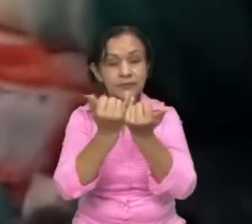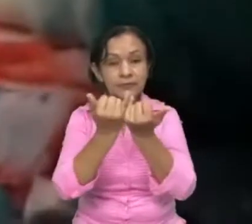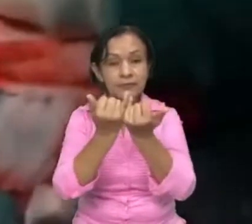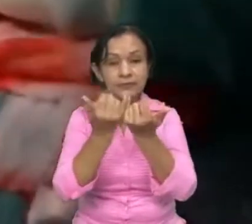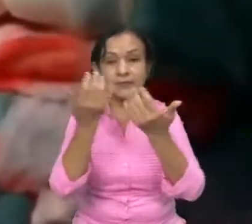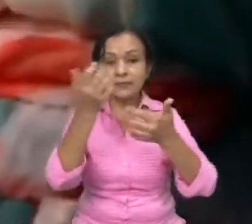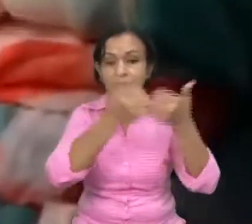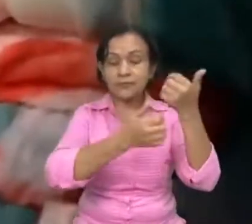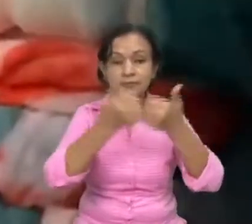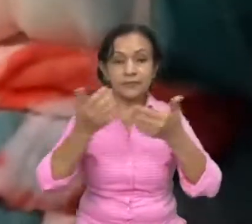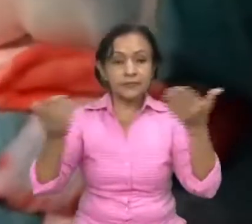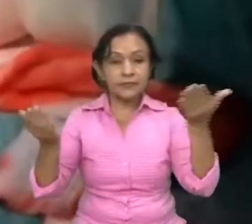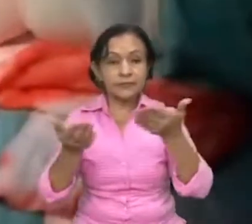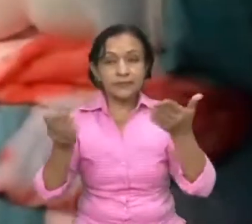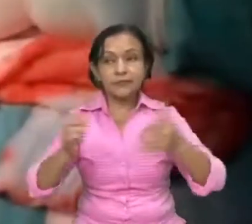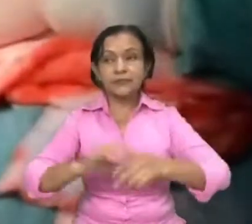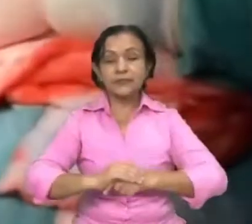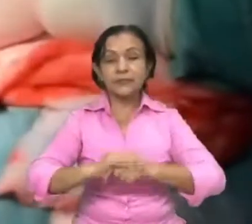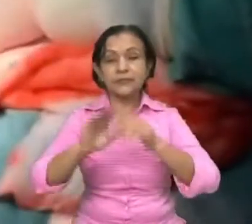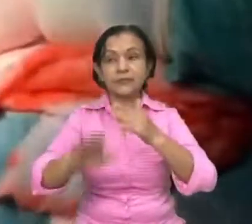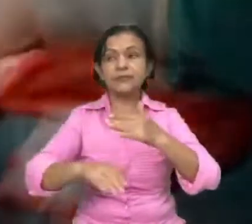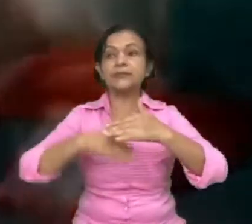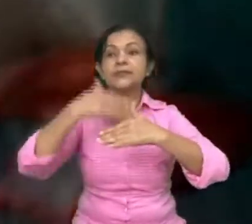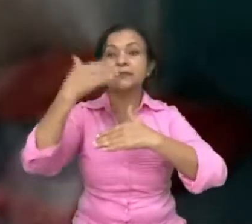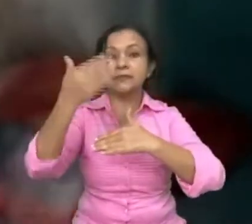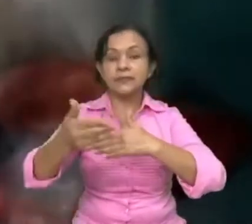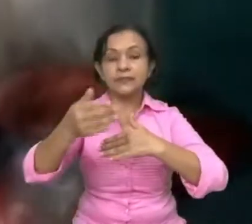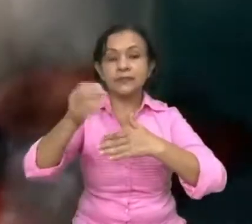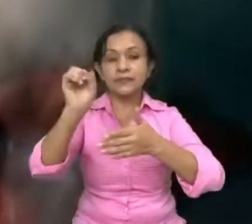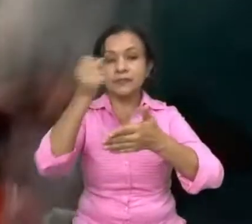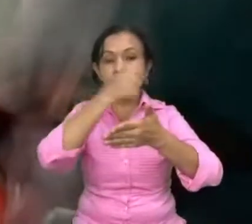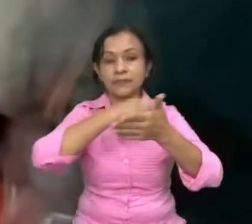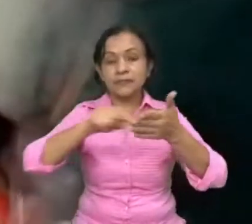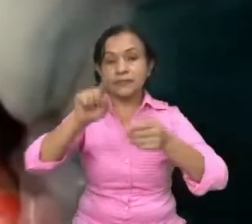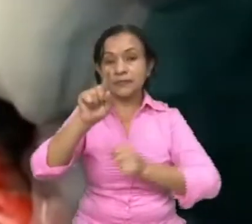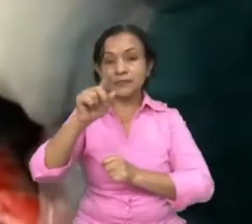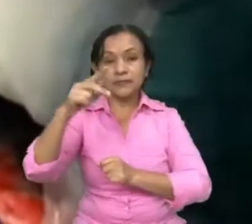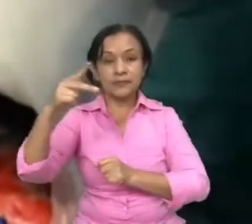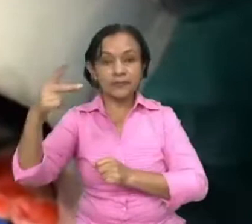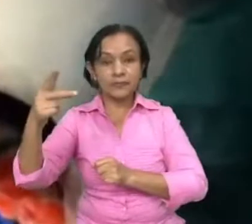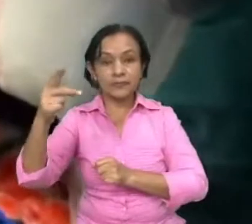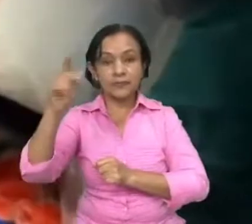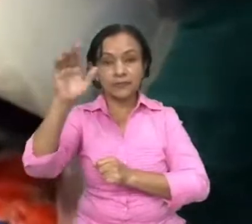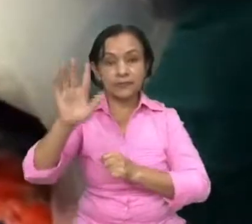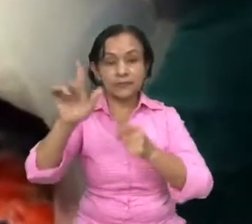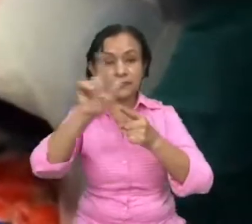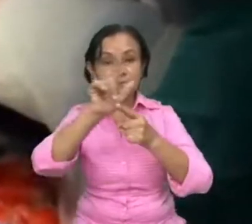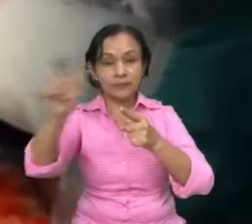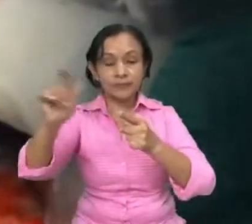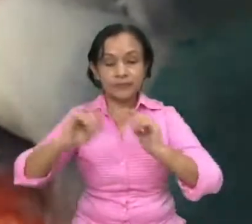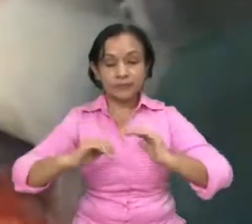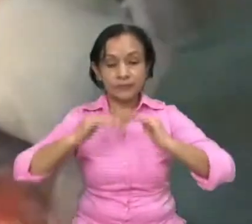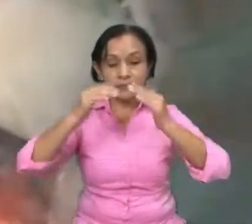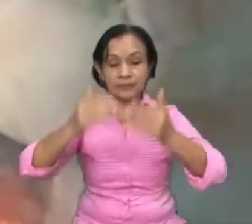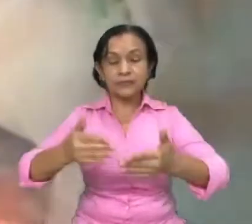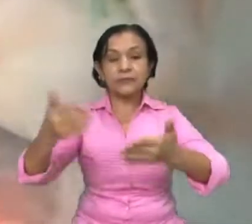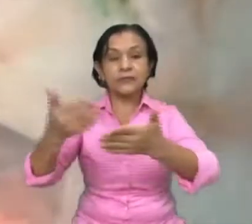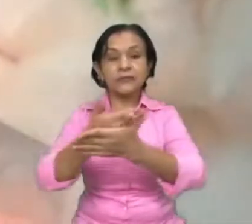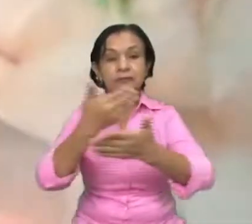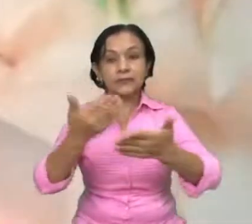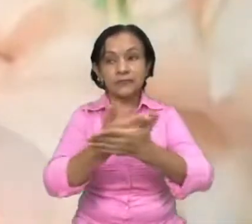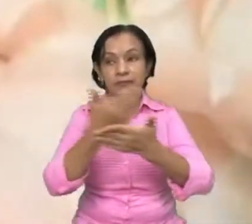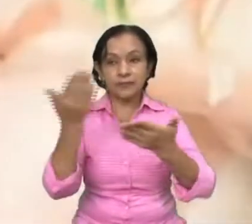mayoría de anomalías congénitas. Posteriormente, a la semana 18, que es el 5.º mes de embarazo, se realiza un nuevo